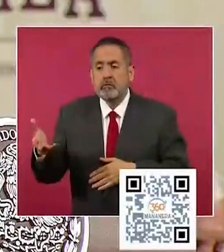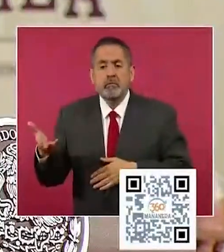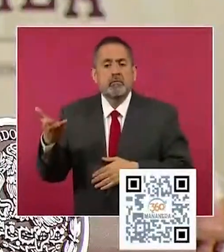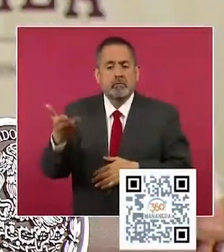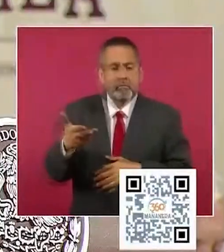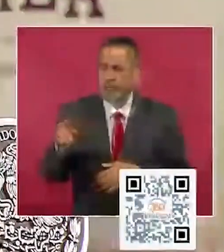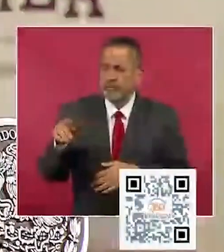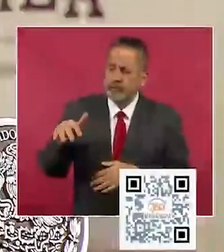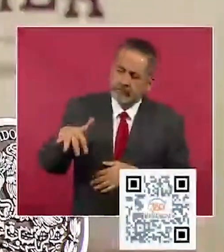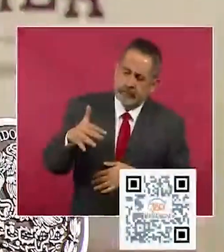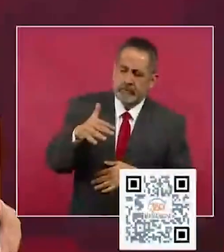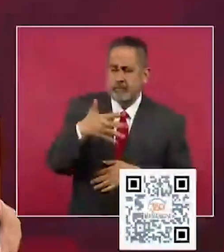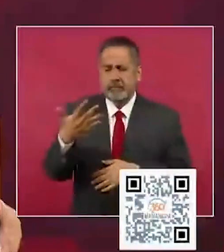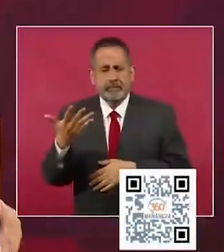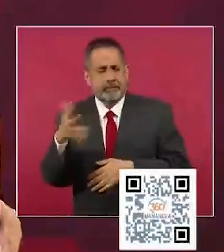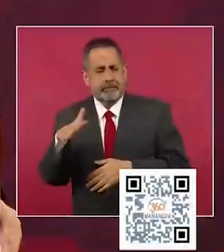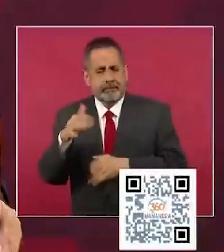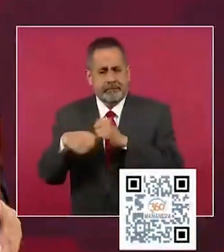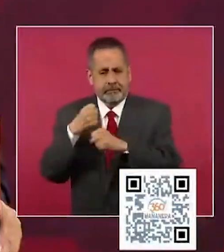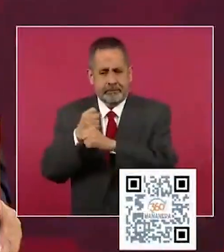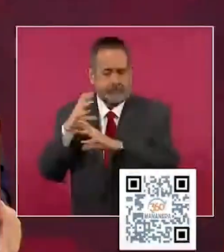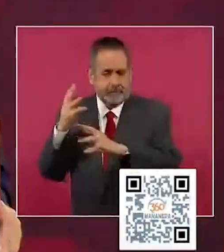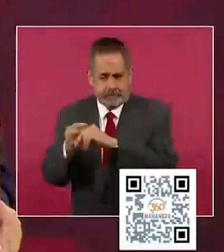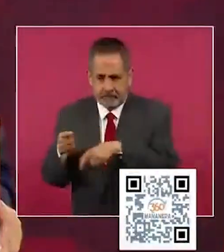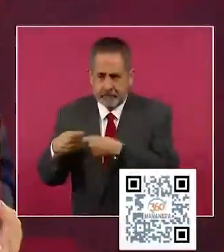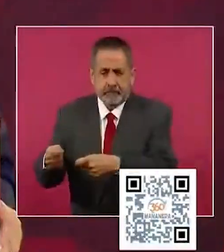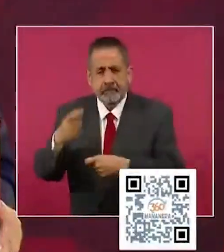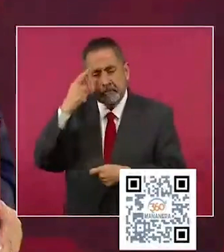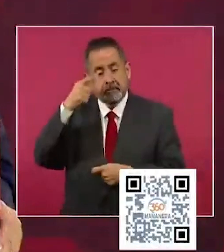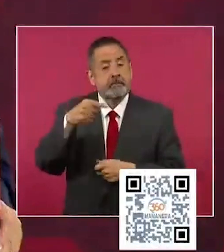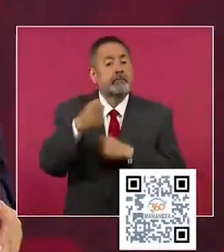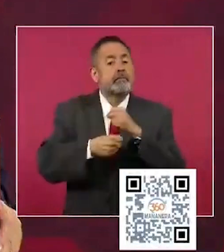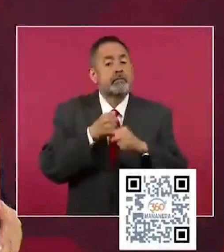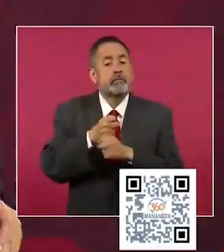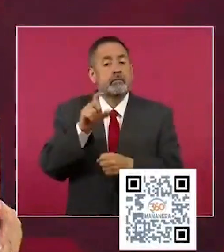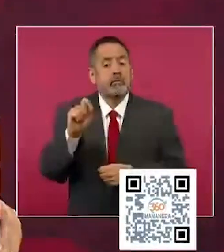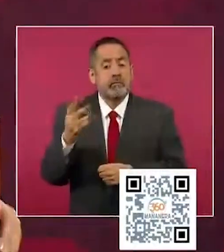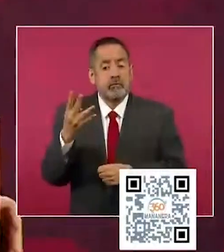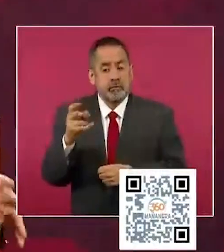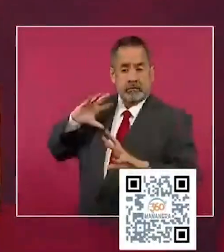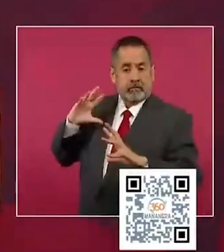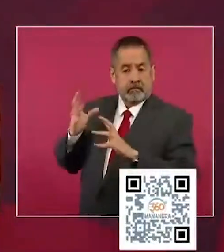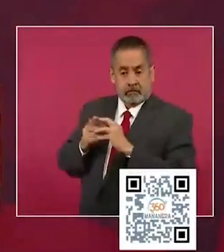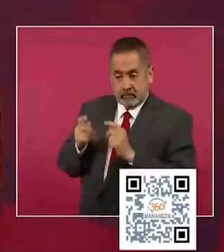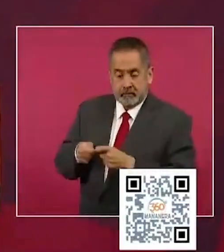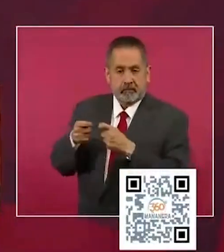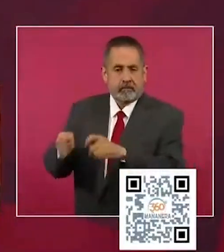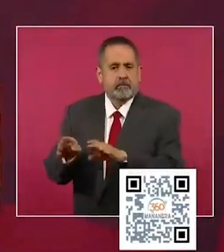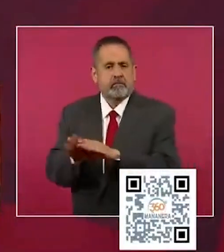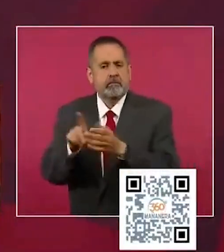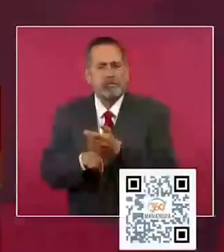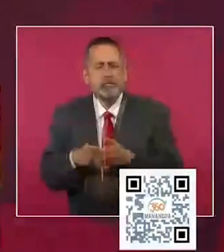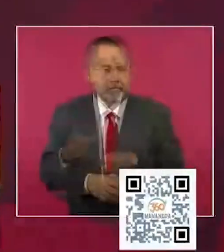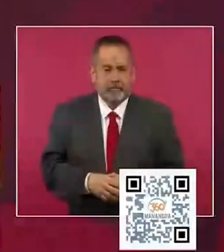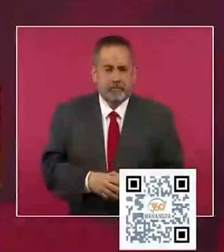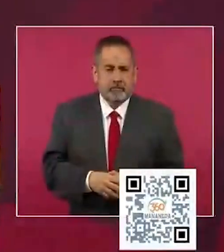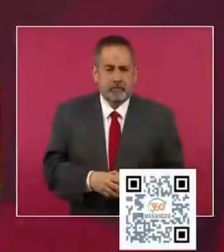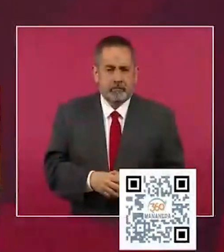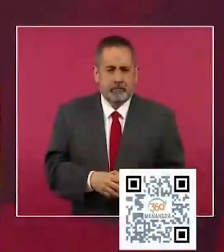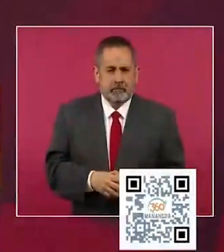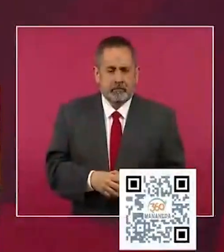la falsificación para que en el veinticuatro ya queden masificados todos qué sucedía antes